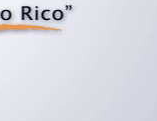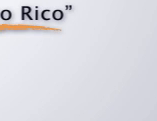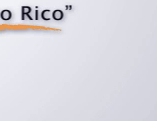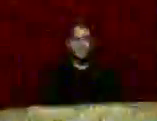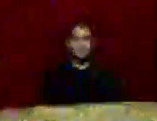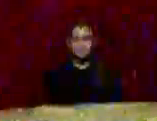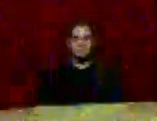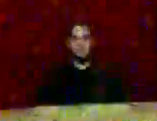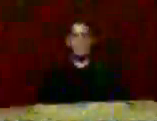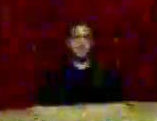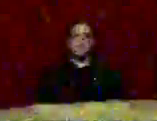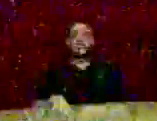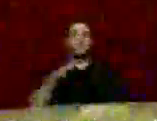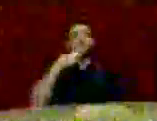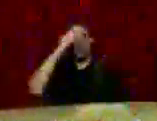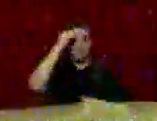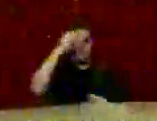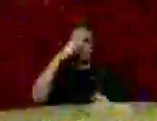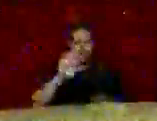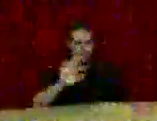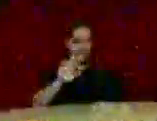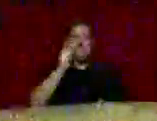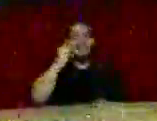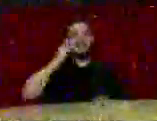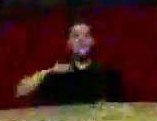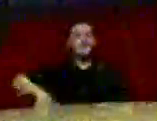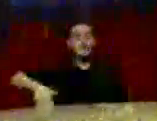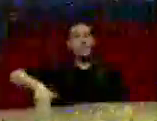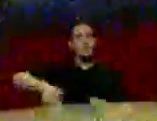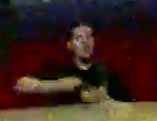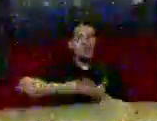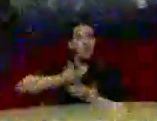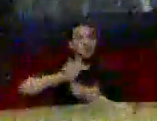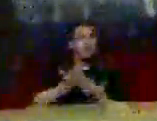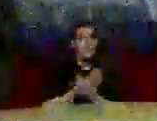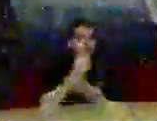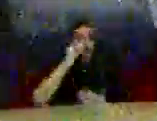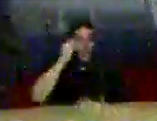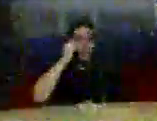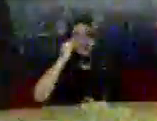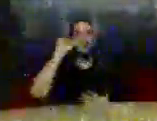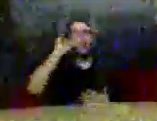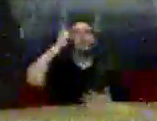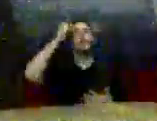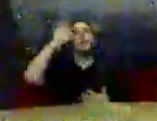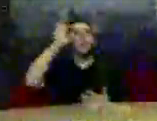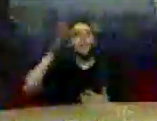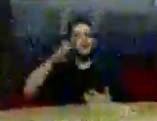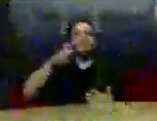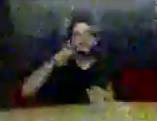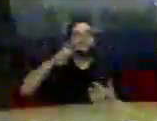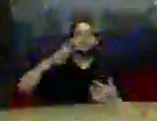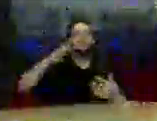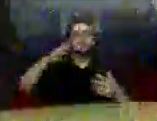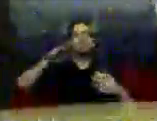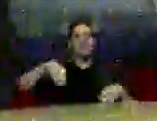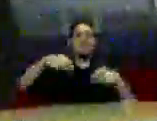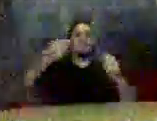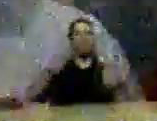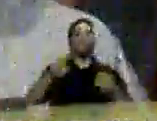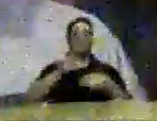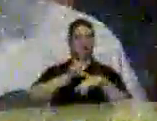bien buena notici si usted todavía no ha comprado su Nuevo Hogar sepa que el gobierno extenderá los incentivos para la compra de vivienda